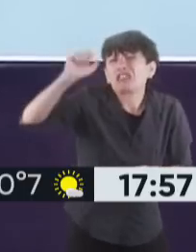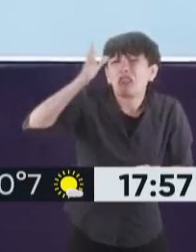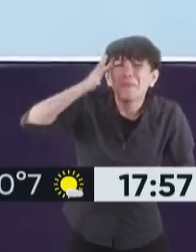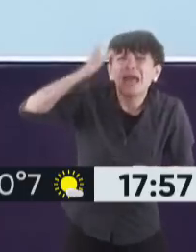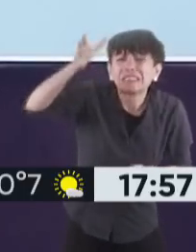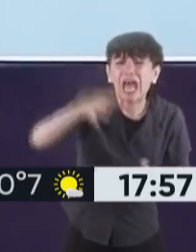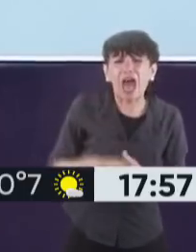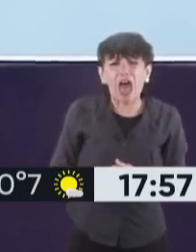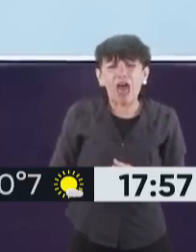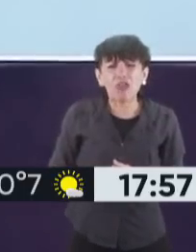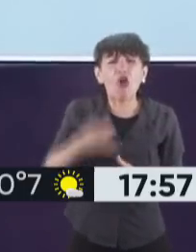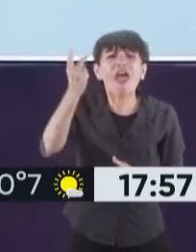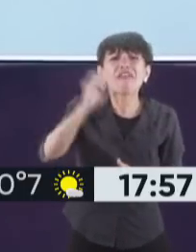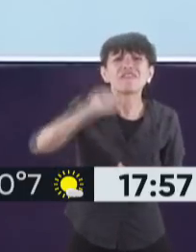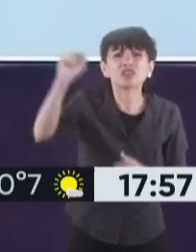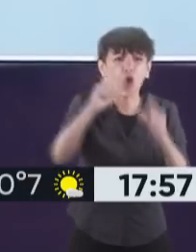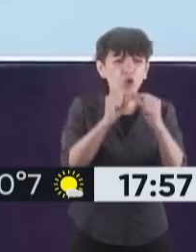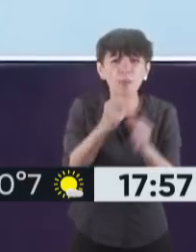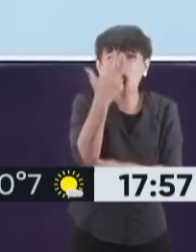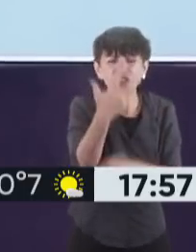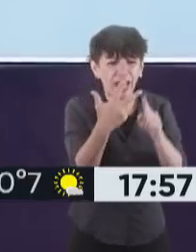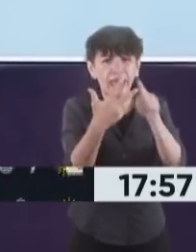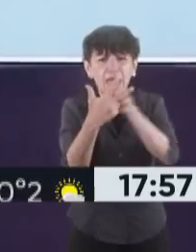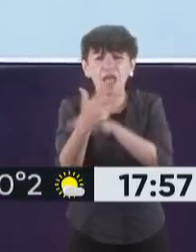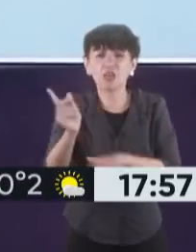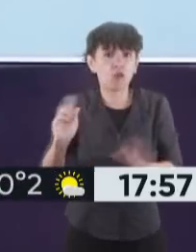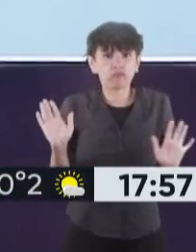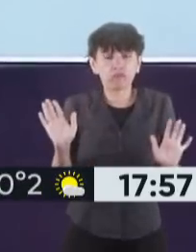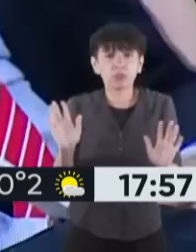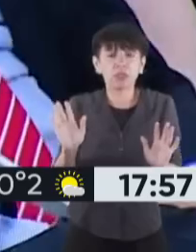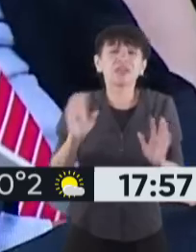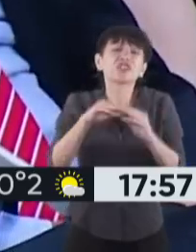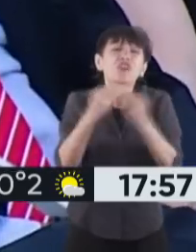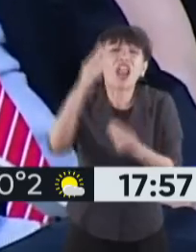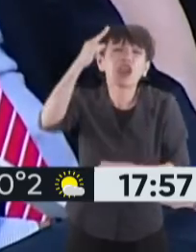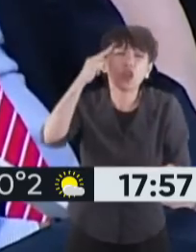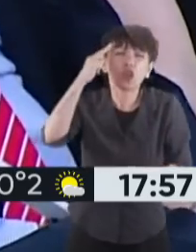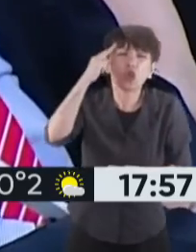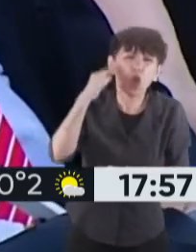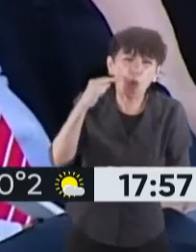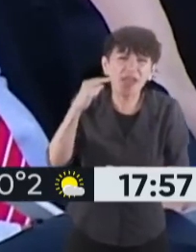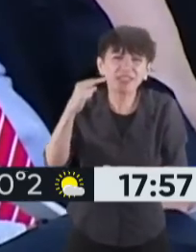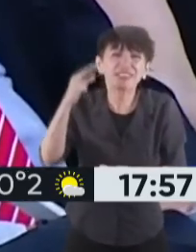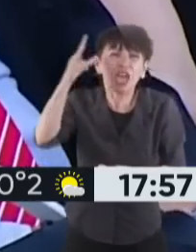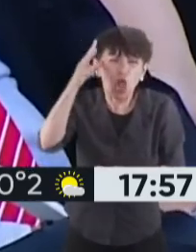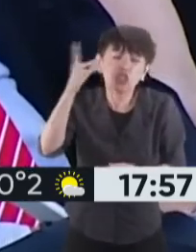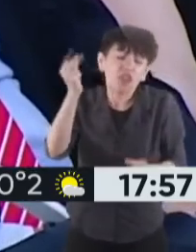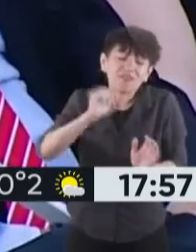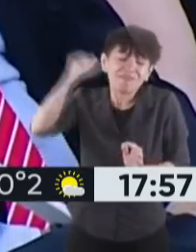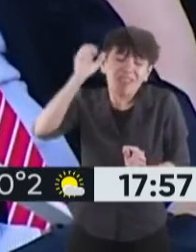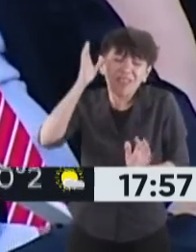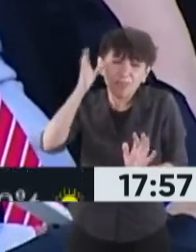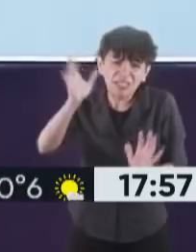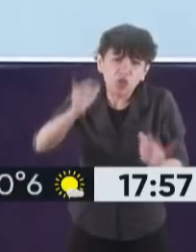dígitos de inflación, no estamos contentos con cerrar el año con 94 puntos de inflación. Obviamente que nadie está feliz con semejante cosa. Nadie quiere